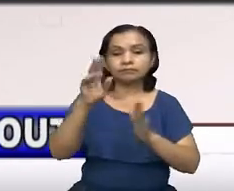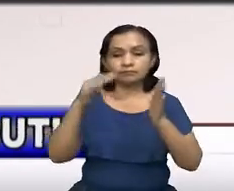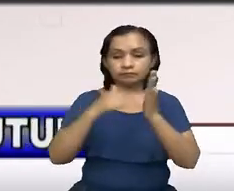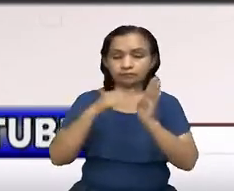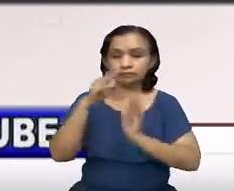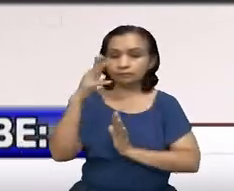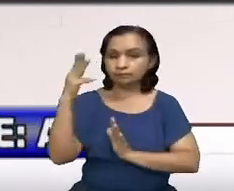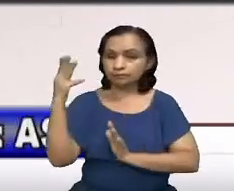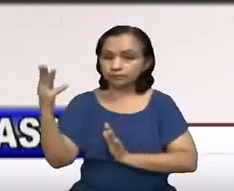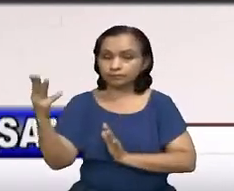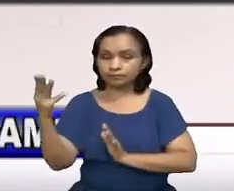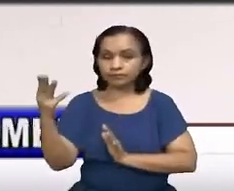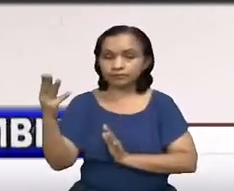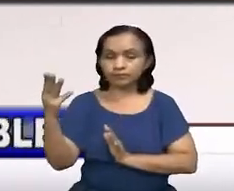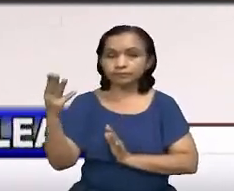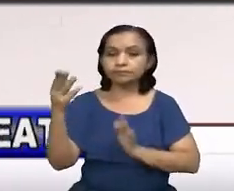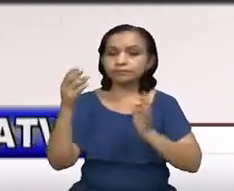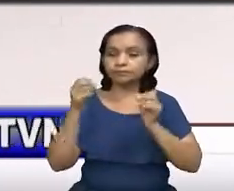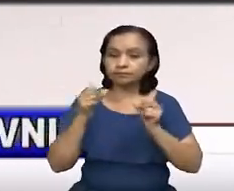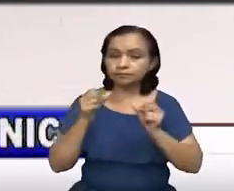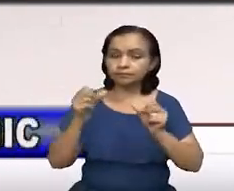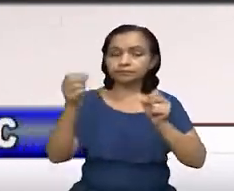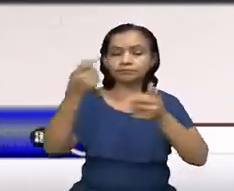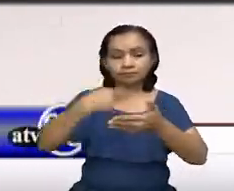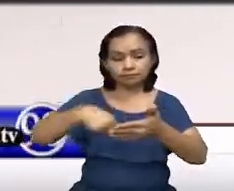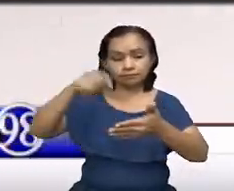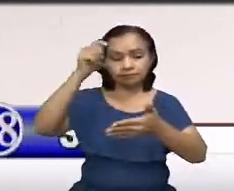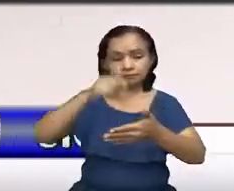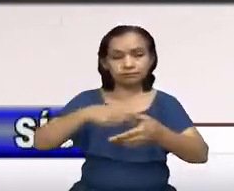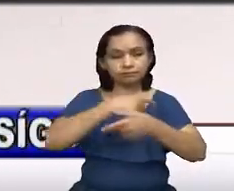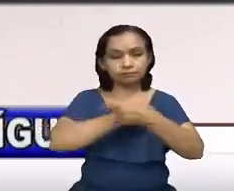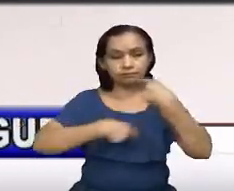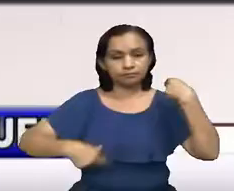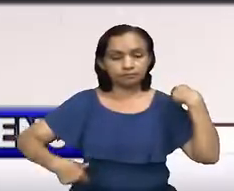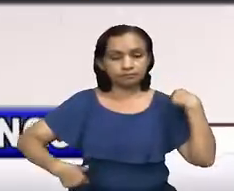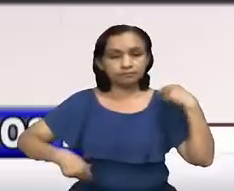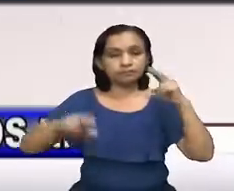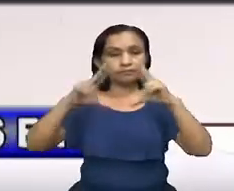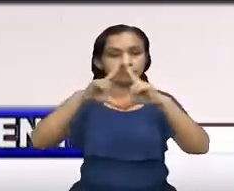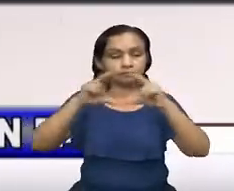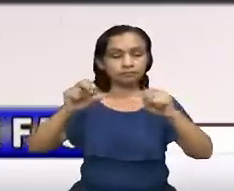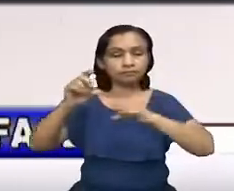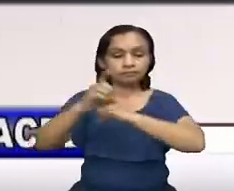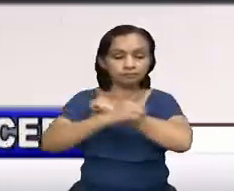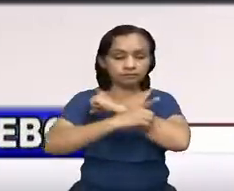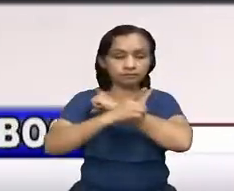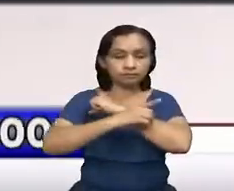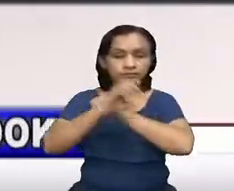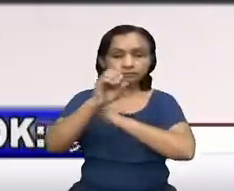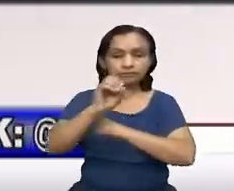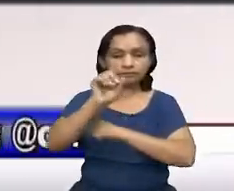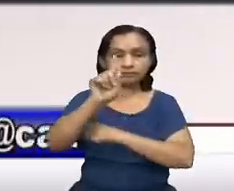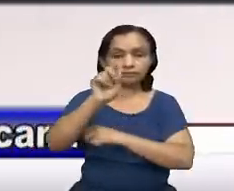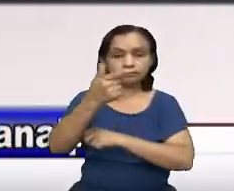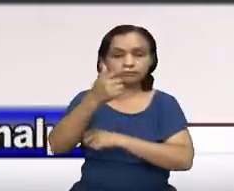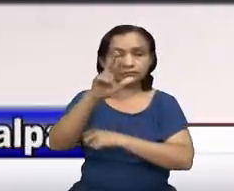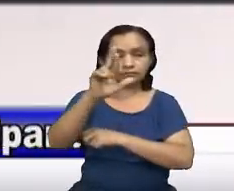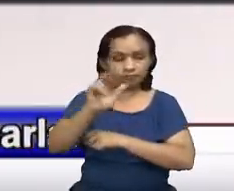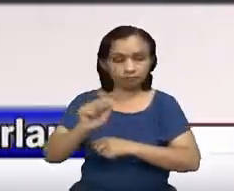año 2019, y firma nuestro presidente, presidente de la República de Nicaragua, el comandante Daniel